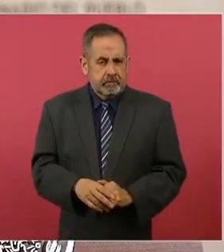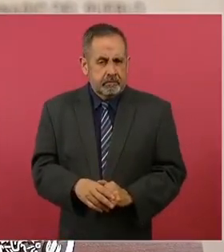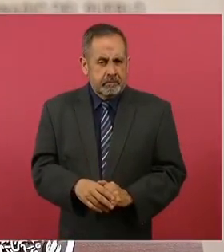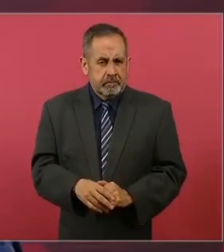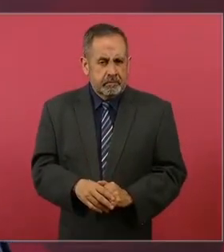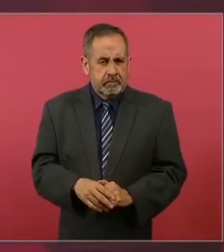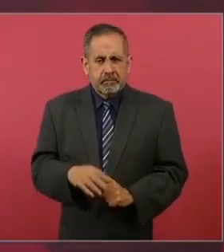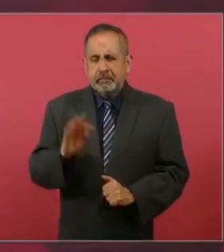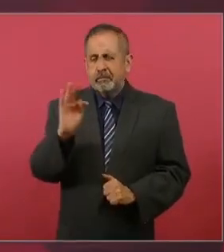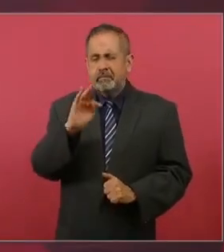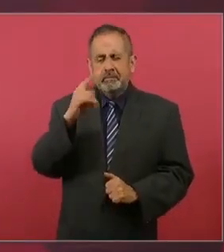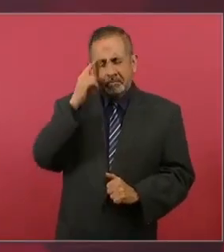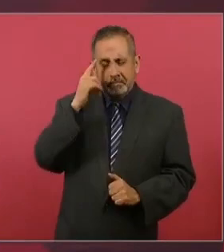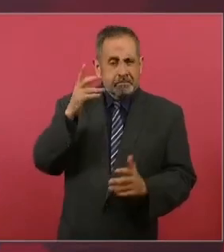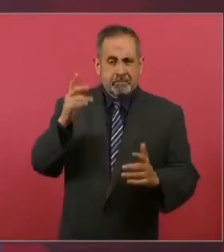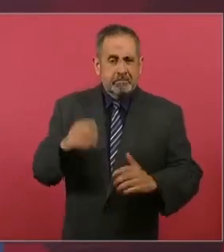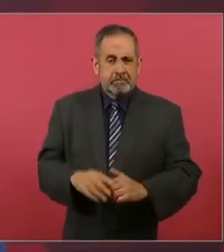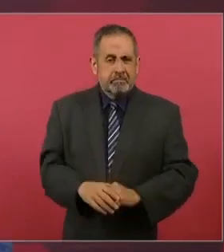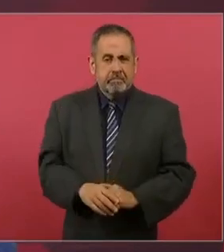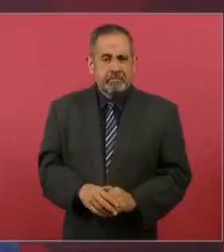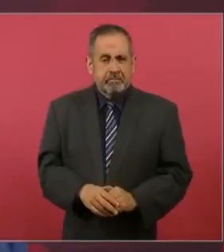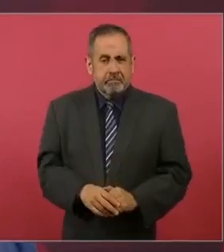¿qué diría yo? Bueno,